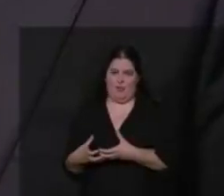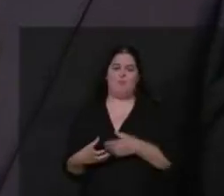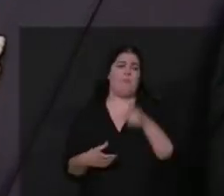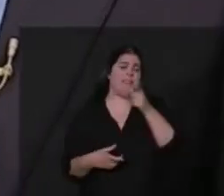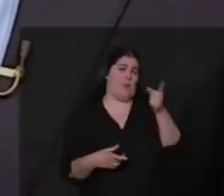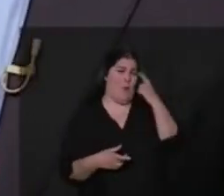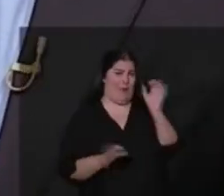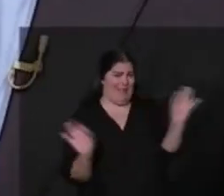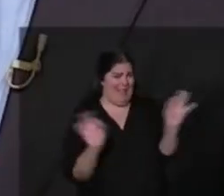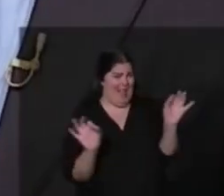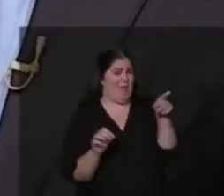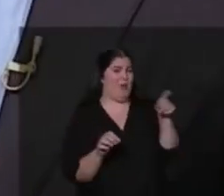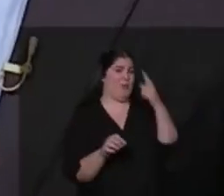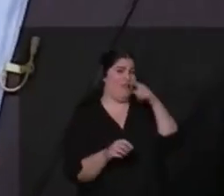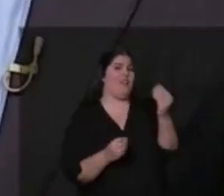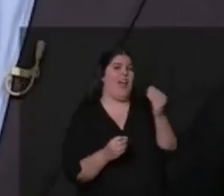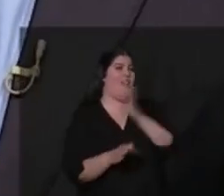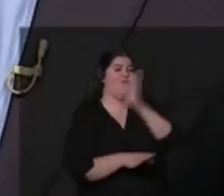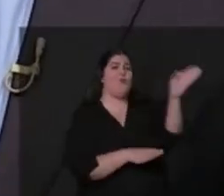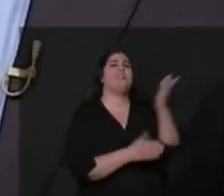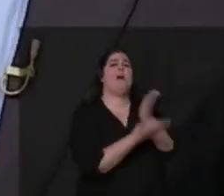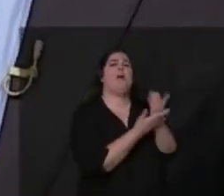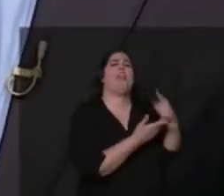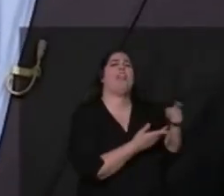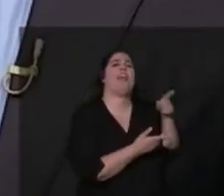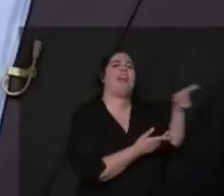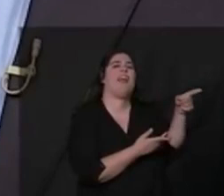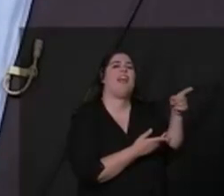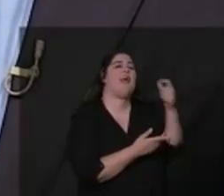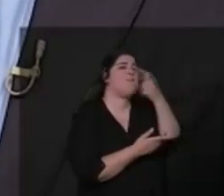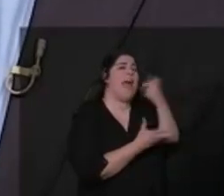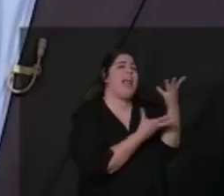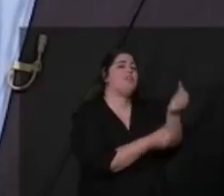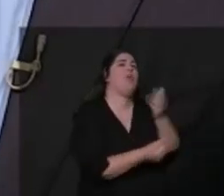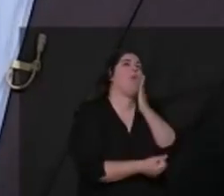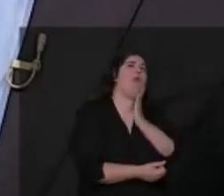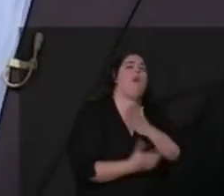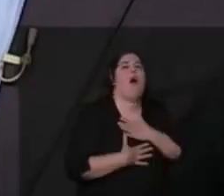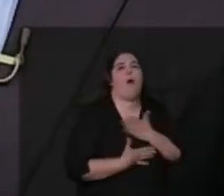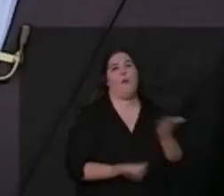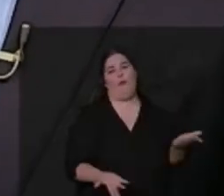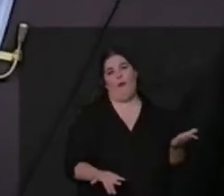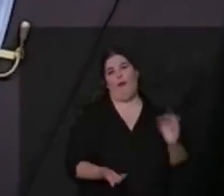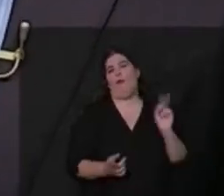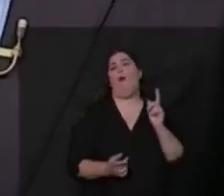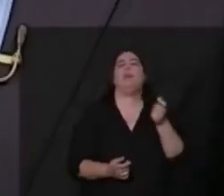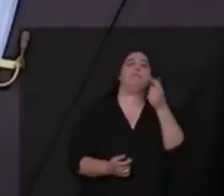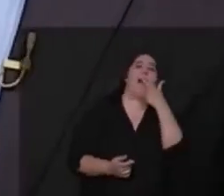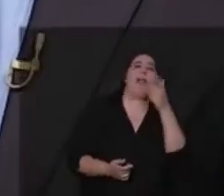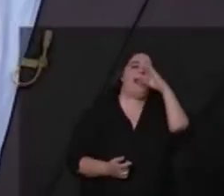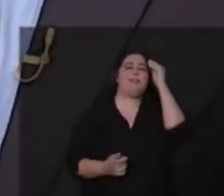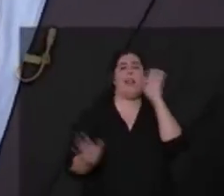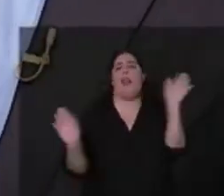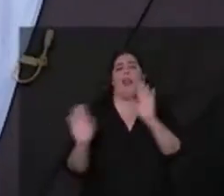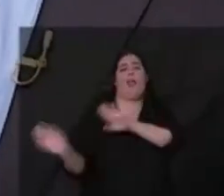aprendiste vos nada porque terminaste yendo a pedirle, por favor, que te ayude a Macri. Y esto no es de Macri o Cristina, te vuelvo a